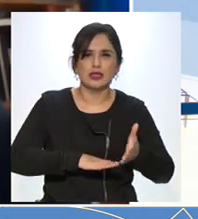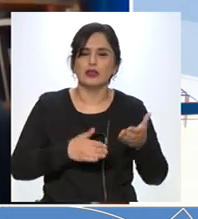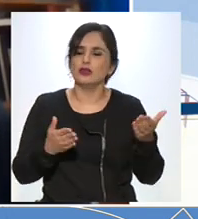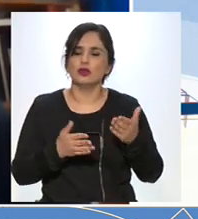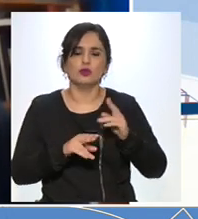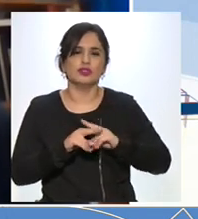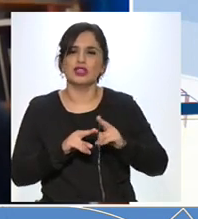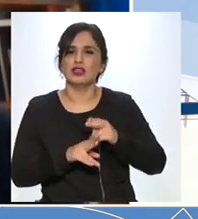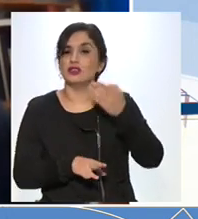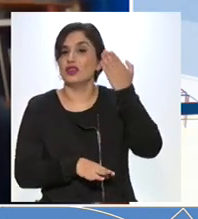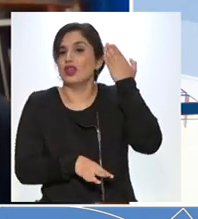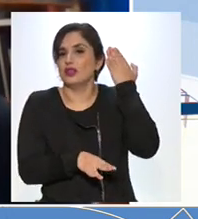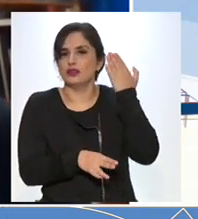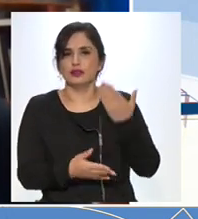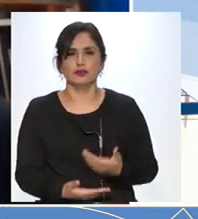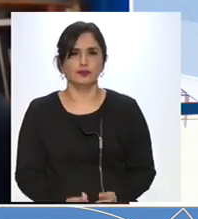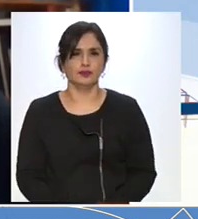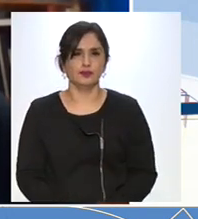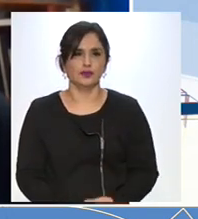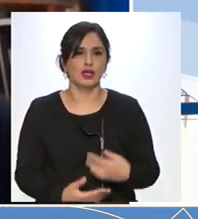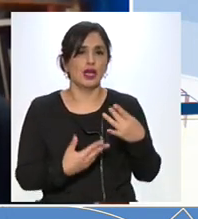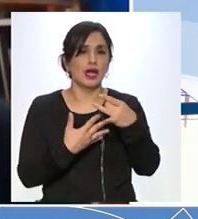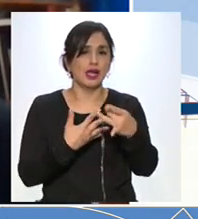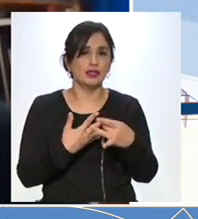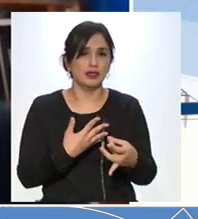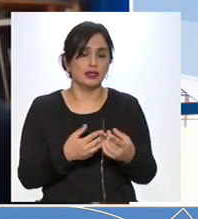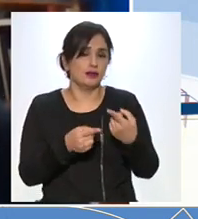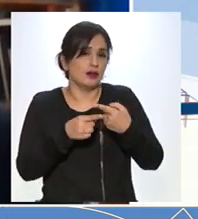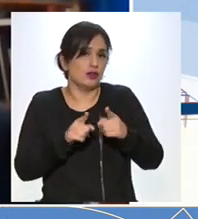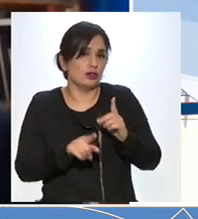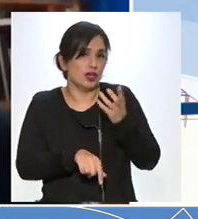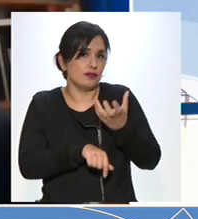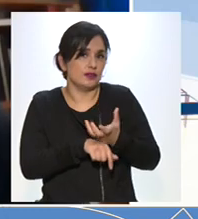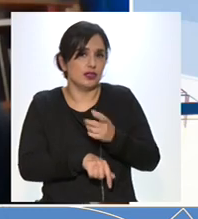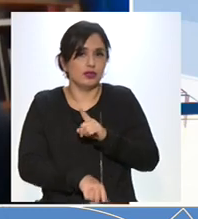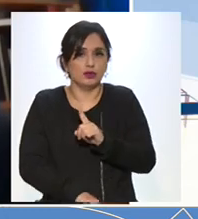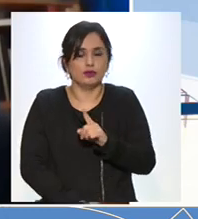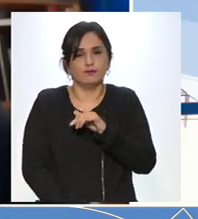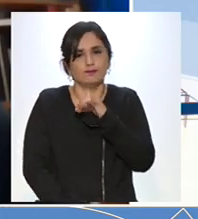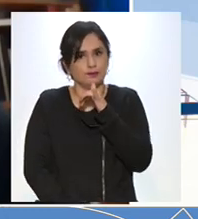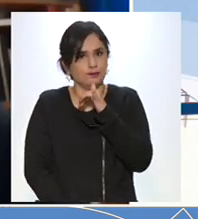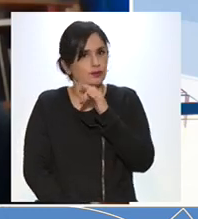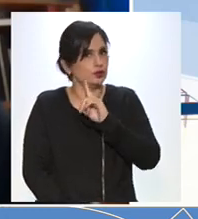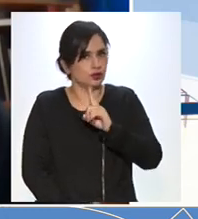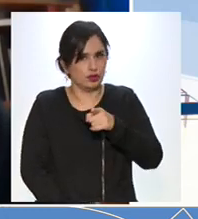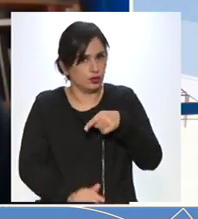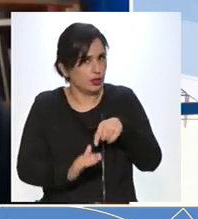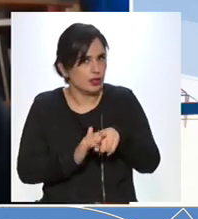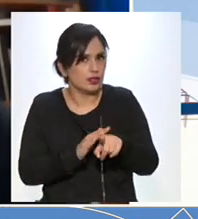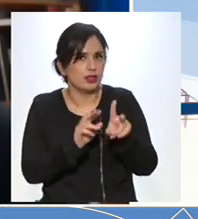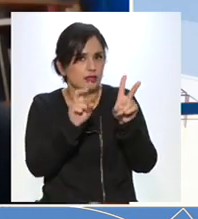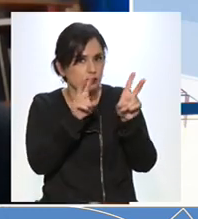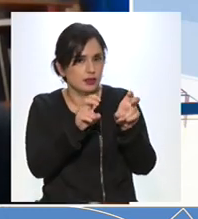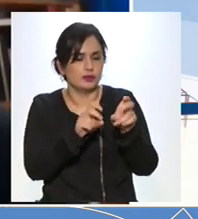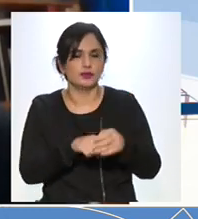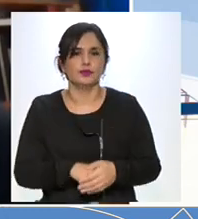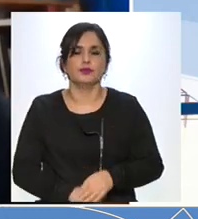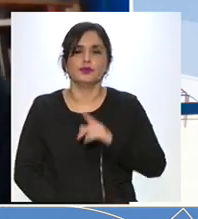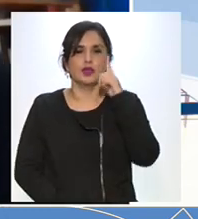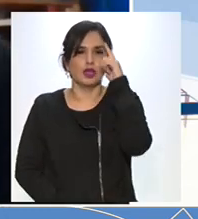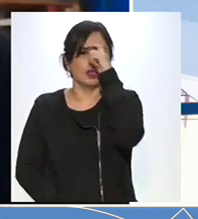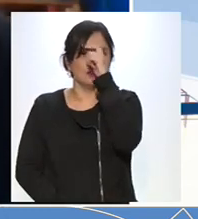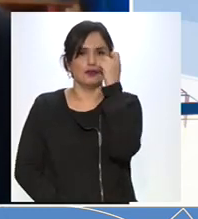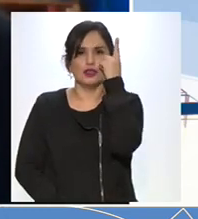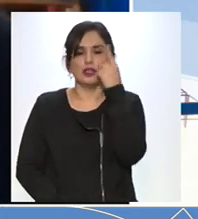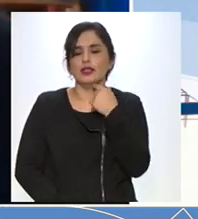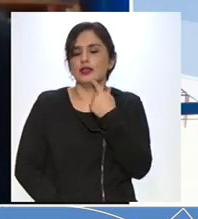hecho. ¿Tenía otras alternativas al banco? Eso ya está en el debate público en este momento. Yo no voy a entrar en eso ahora. Cuesta entender lo